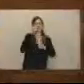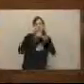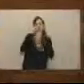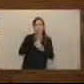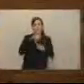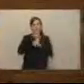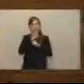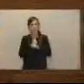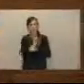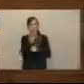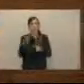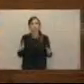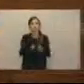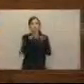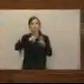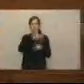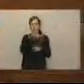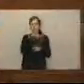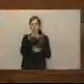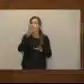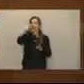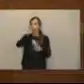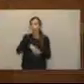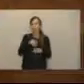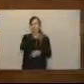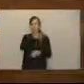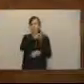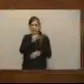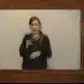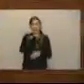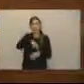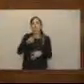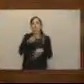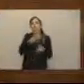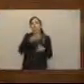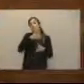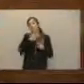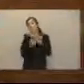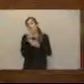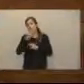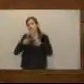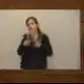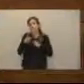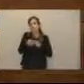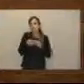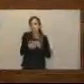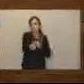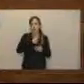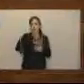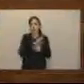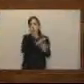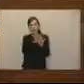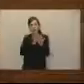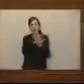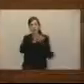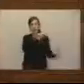que nos preocupan del ERA y que en sucesivas sesiones del Pleno abordaremos. Aunque da la impresión de que el Gobierno